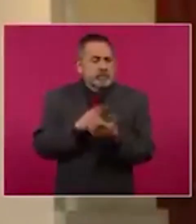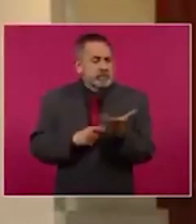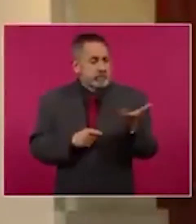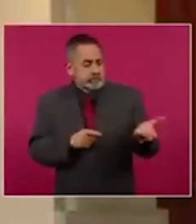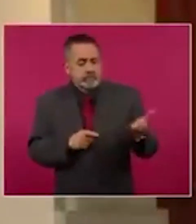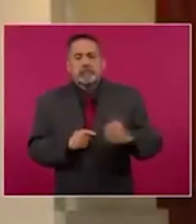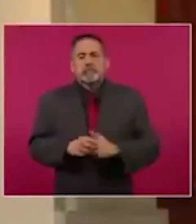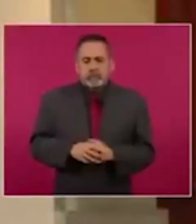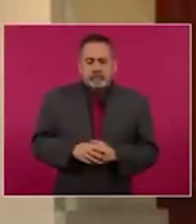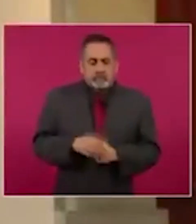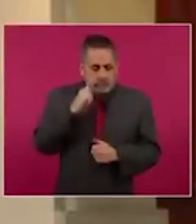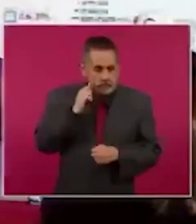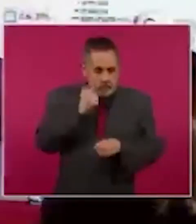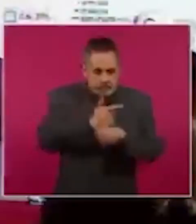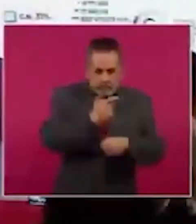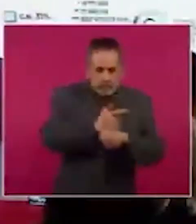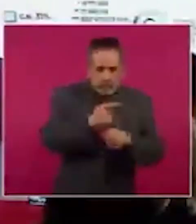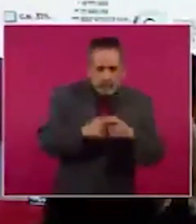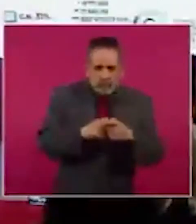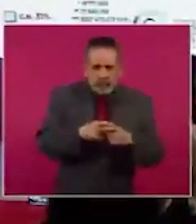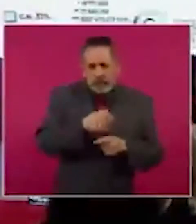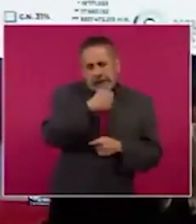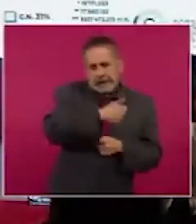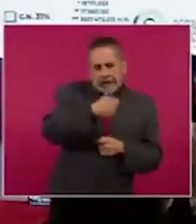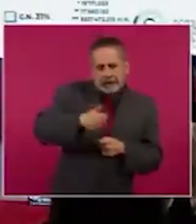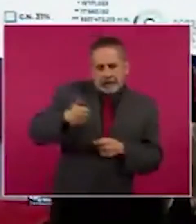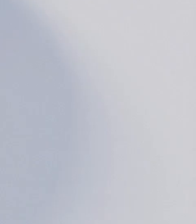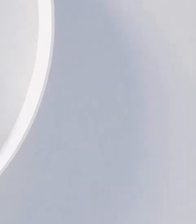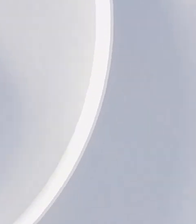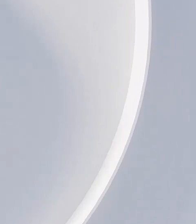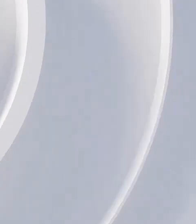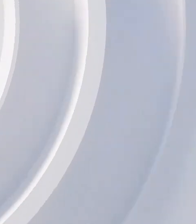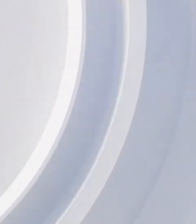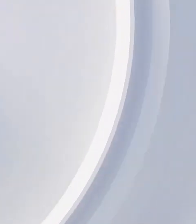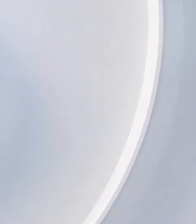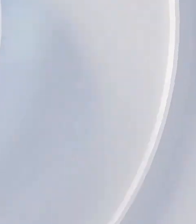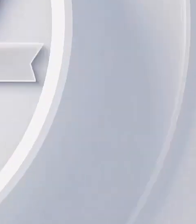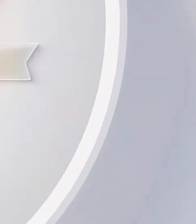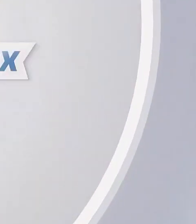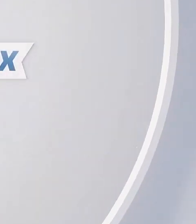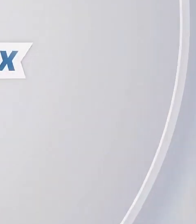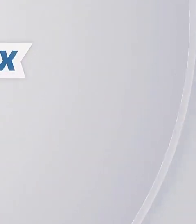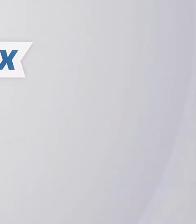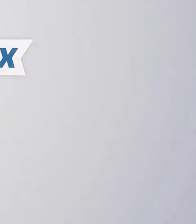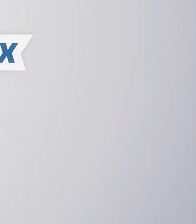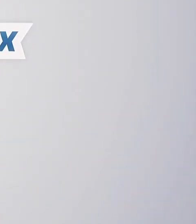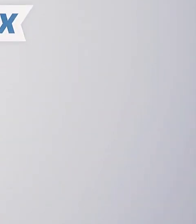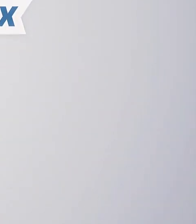organizada perdió alrededor de 96.200 millones de pesos.